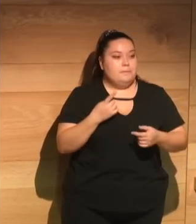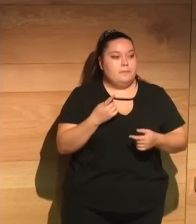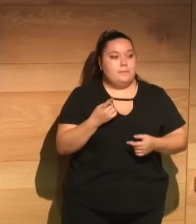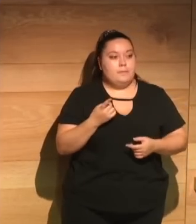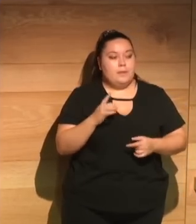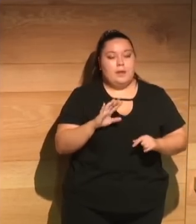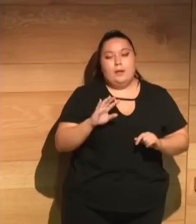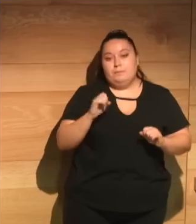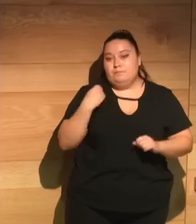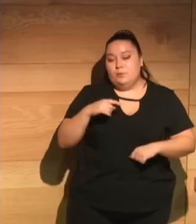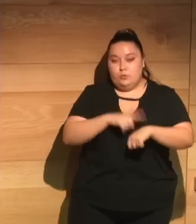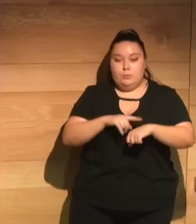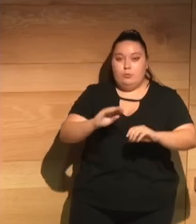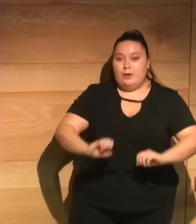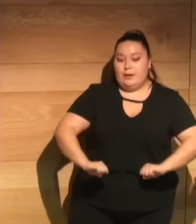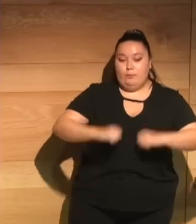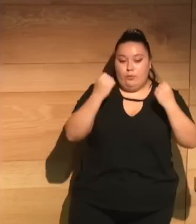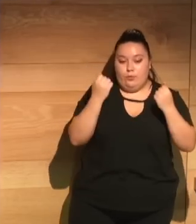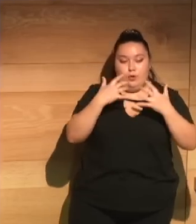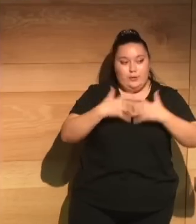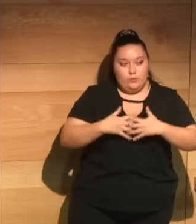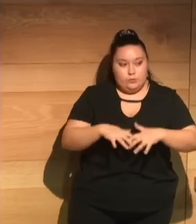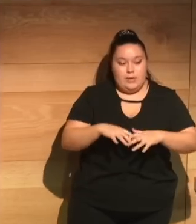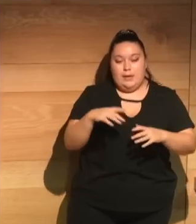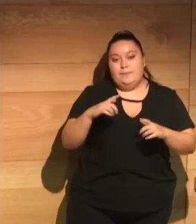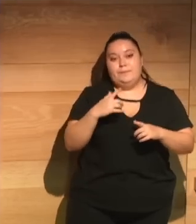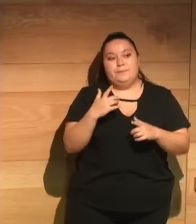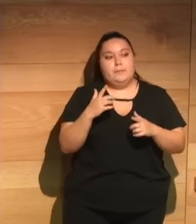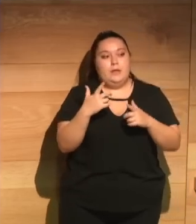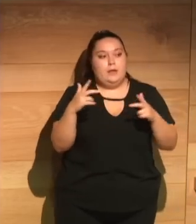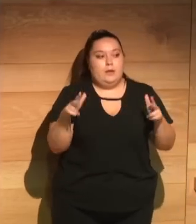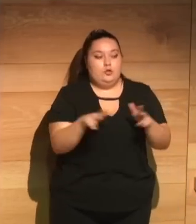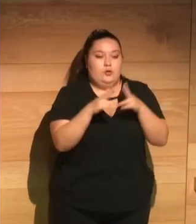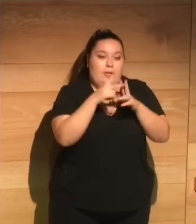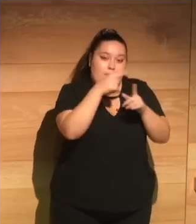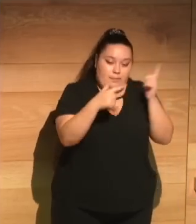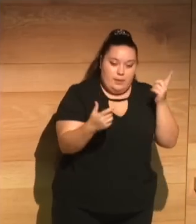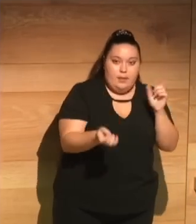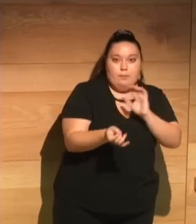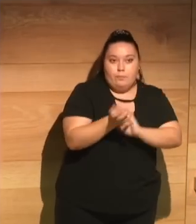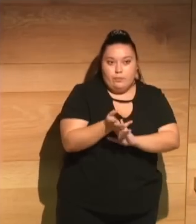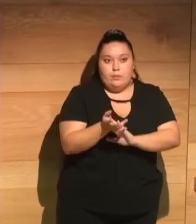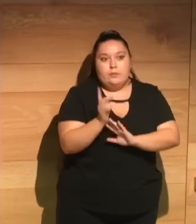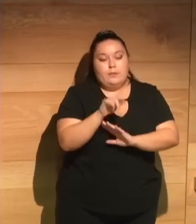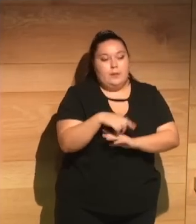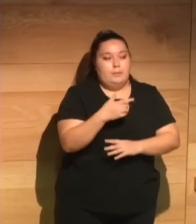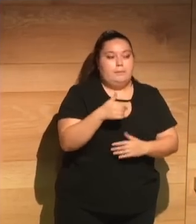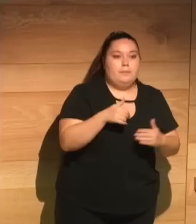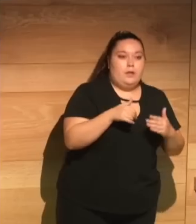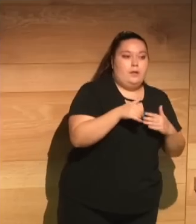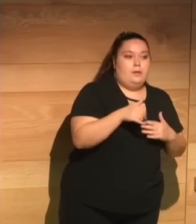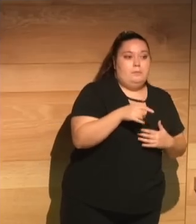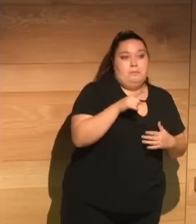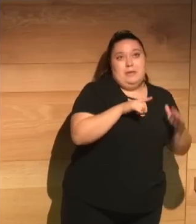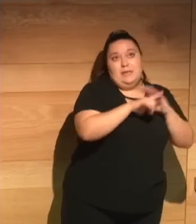con la revolución industrial, lo que hacemos en cuanto aparece la clase media es empezar a creer cada vez más en el más allá, en la muerte, todas esas